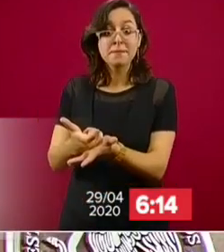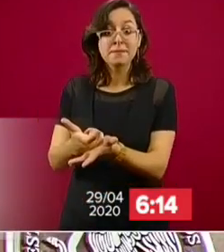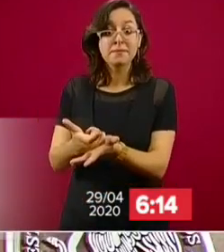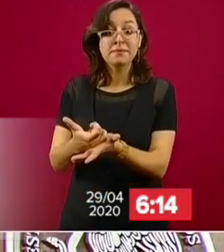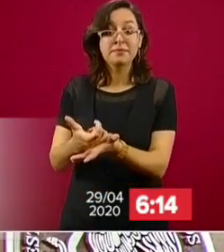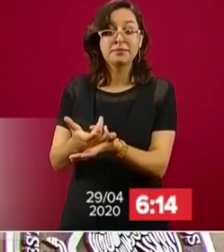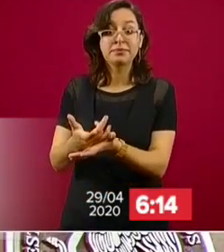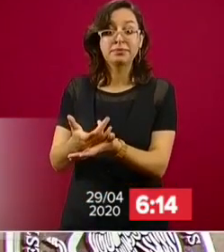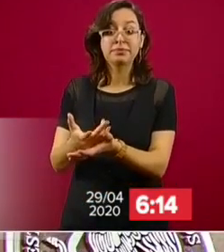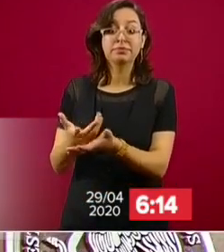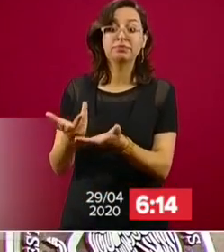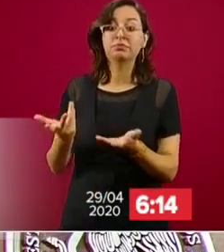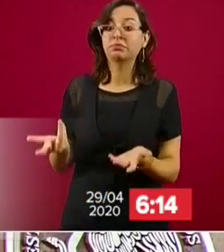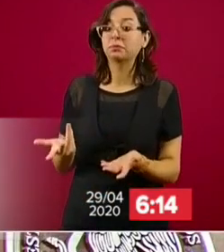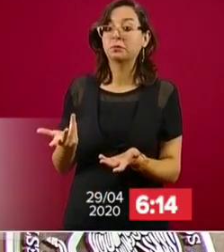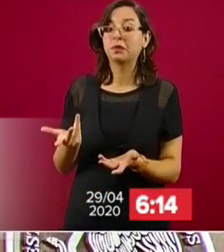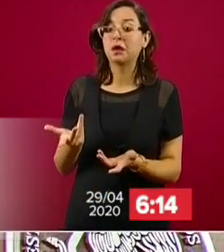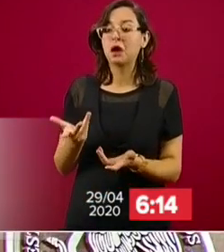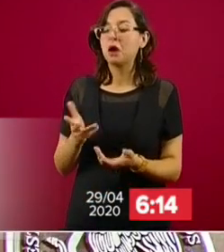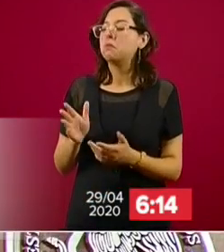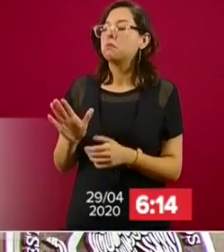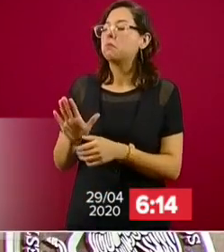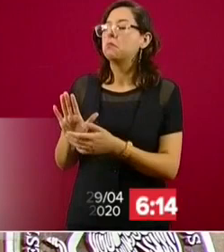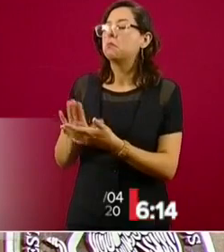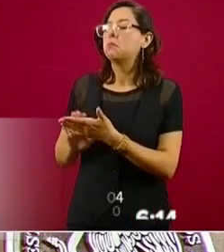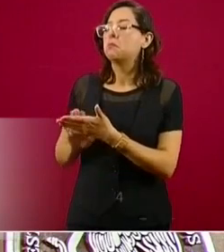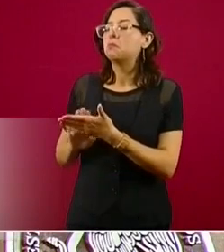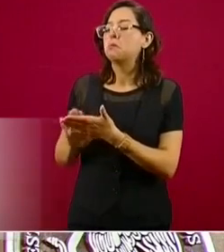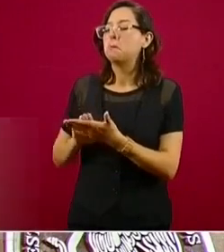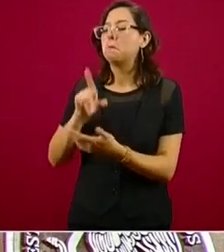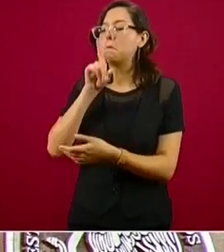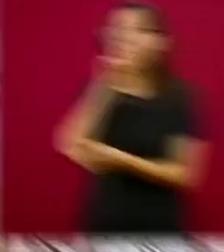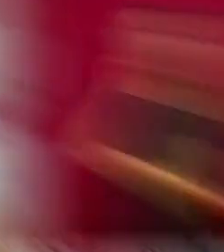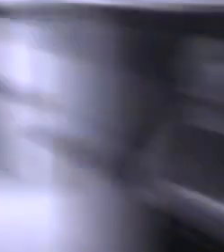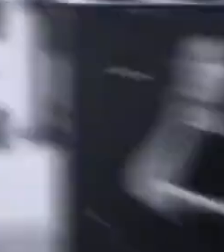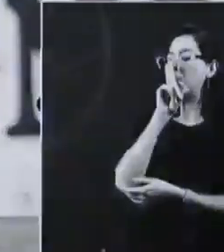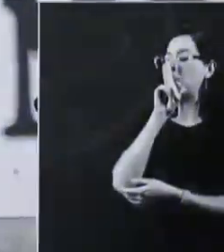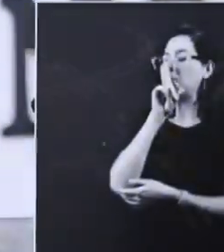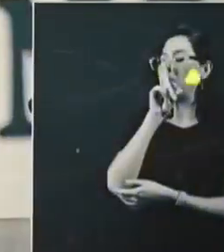se encubra, me convertiría yo en cómplice.